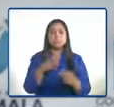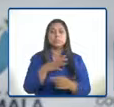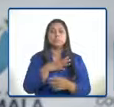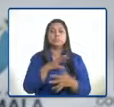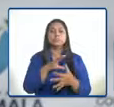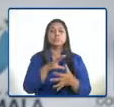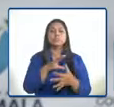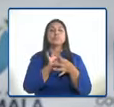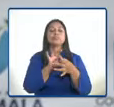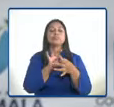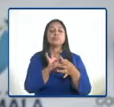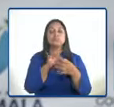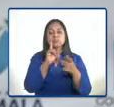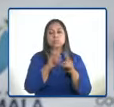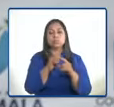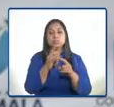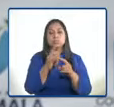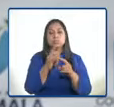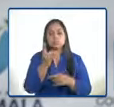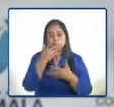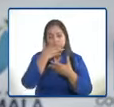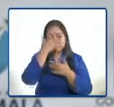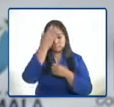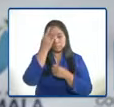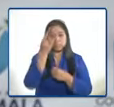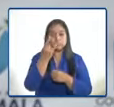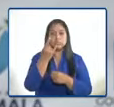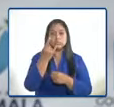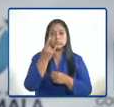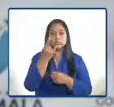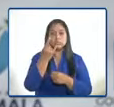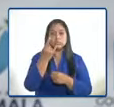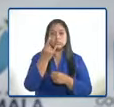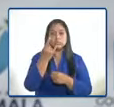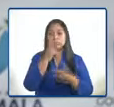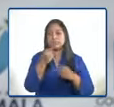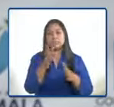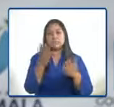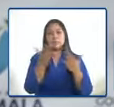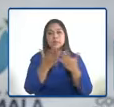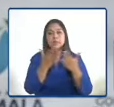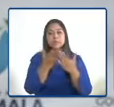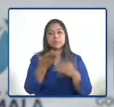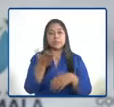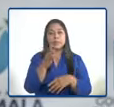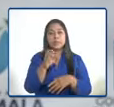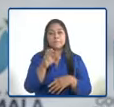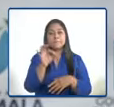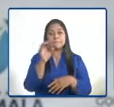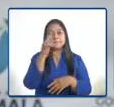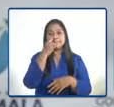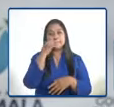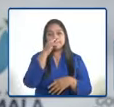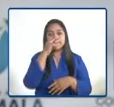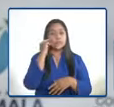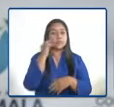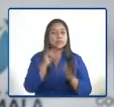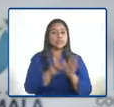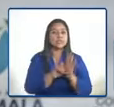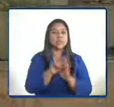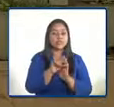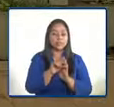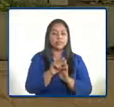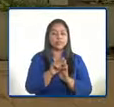cooperación con la Universidad de San Carlos de Guatemala a través del sistema de estudios de posgrado. Además del programa de